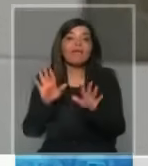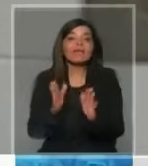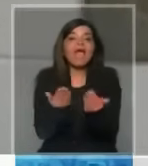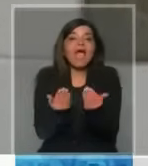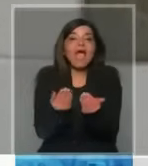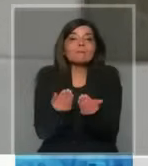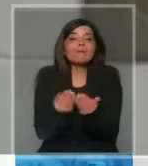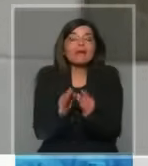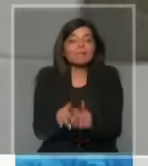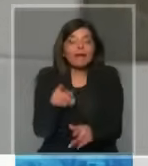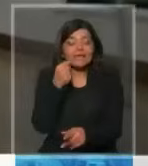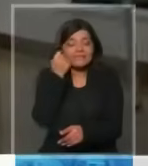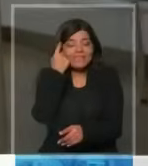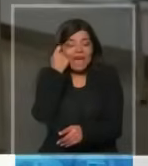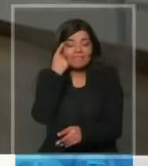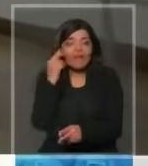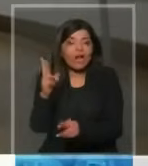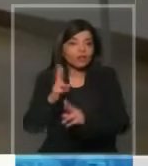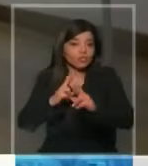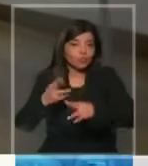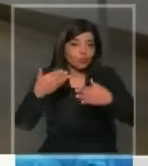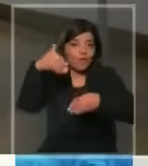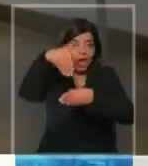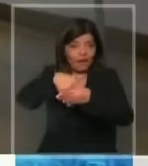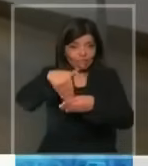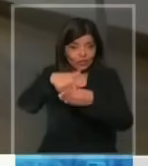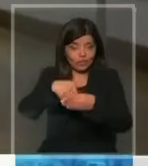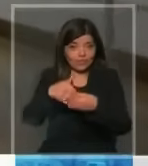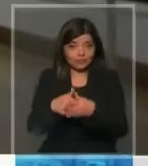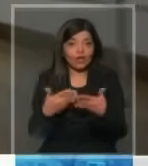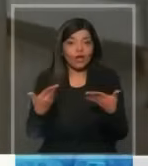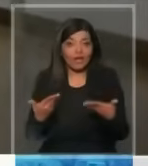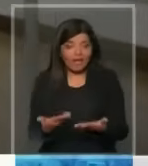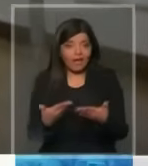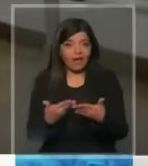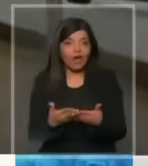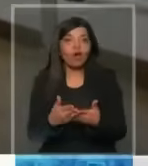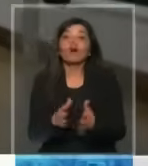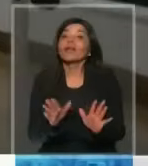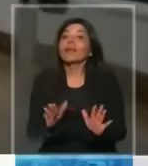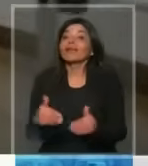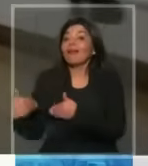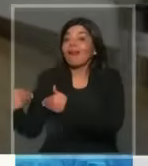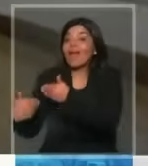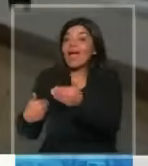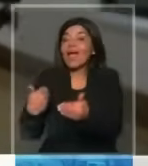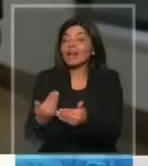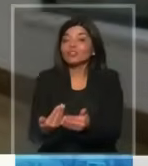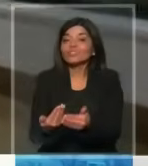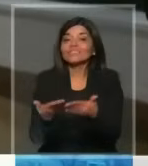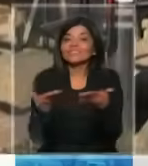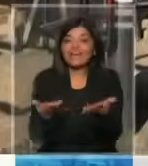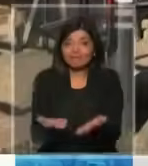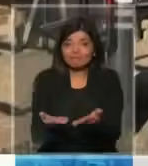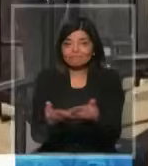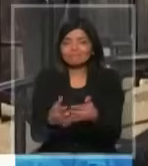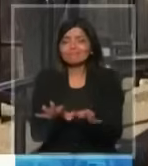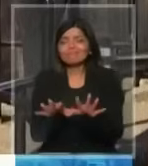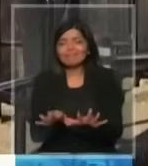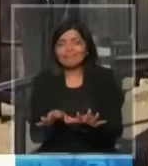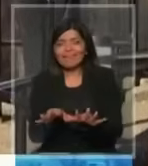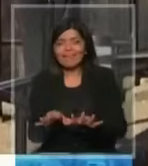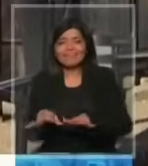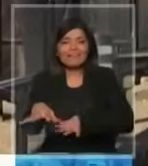los primeros resultados de estos comicios, unos comicios que están caracterizados por la herencia que deja el Brexit, por unas convulsiones dentro